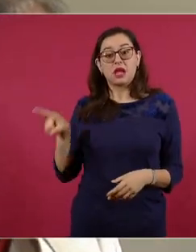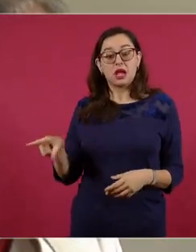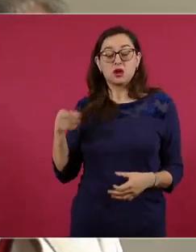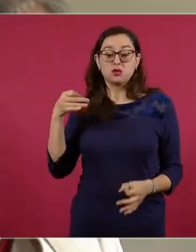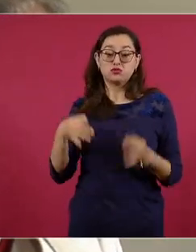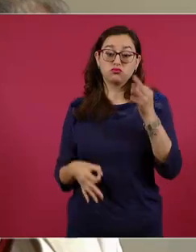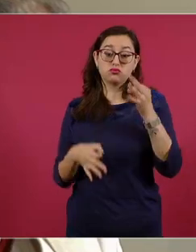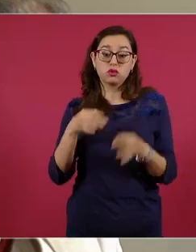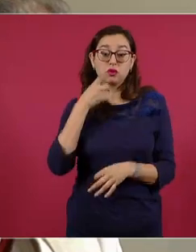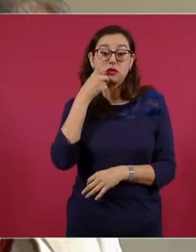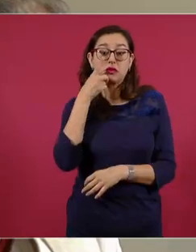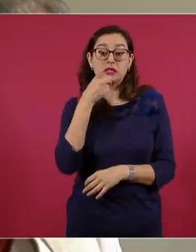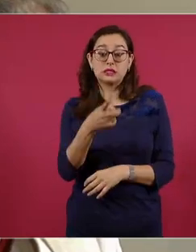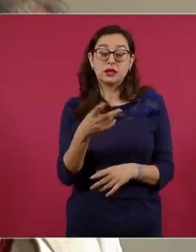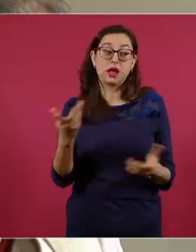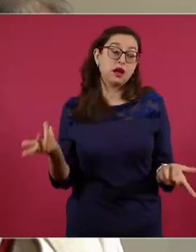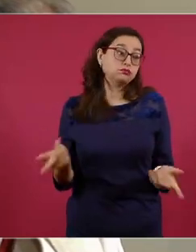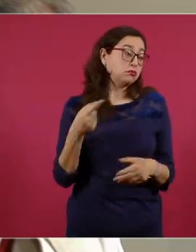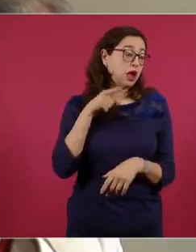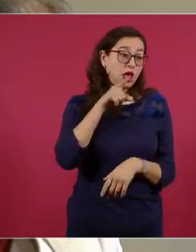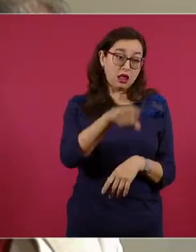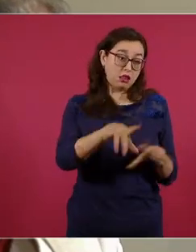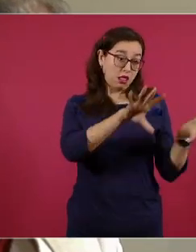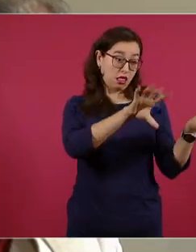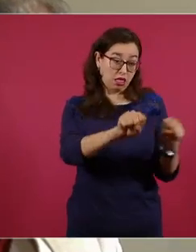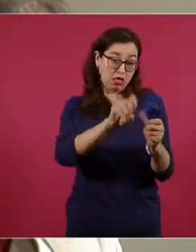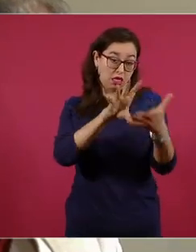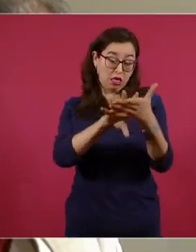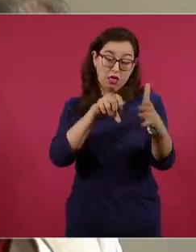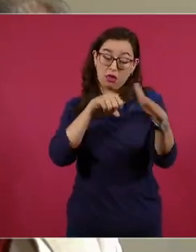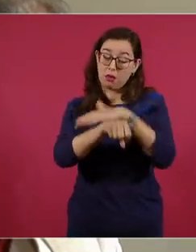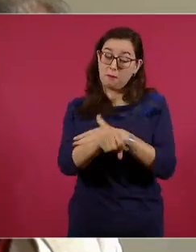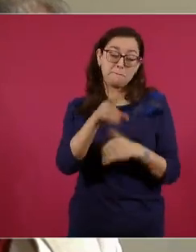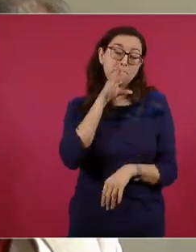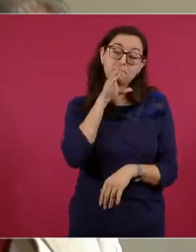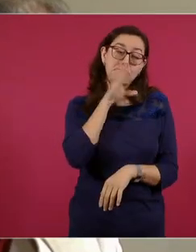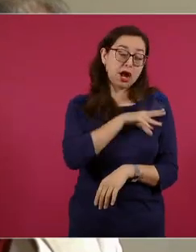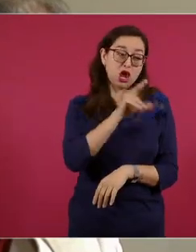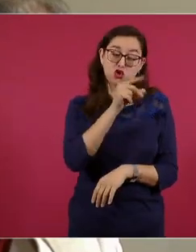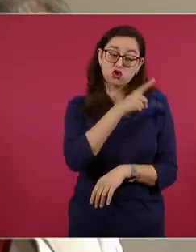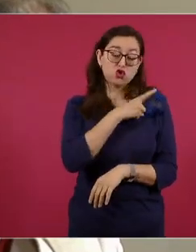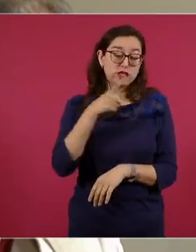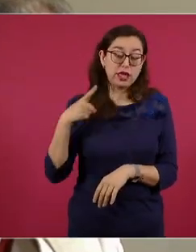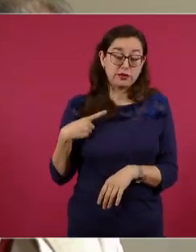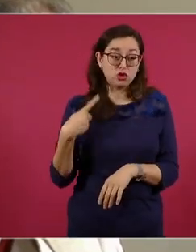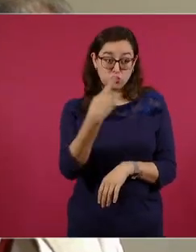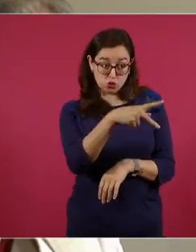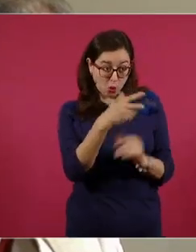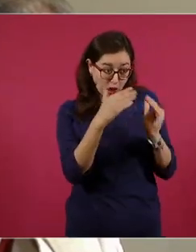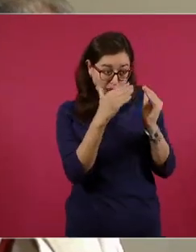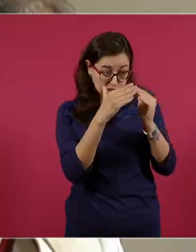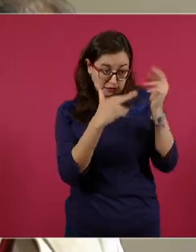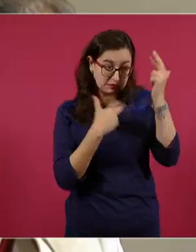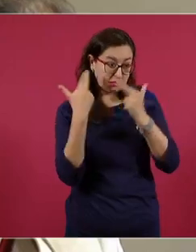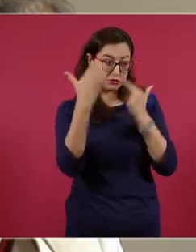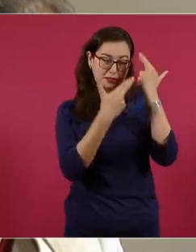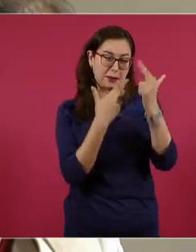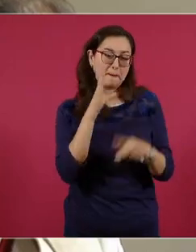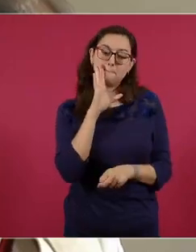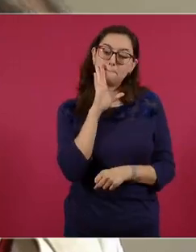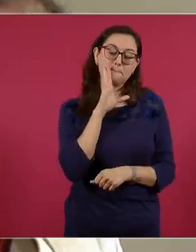decretó ilegal el cateo que se hizo, y además la detención, el argumento que utilizaron es de que